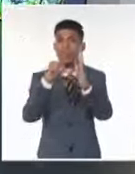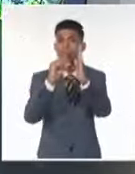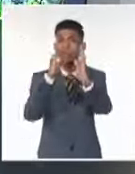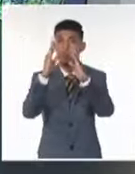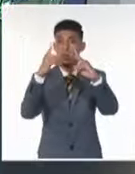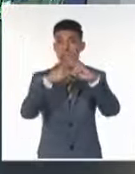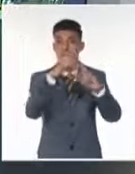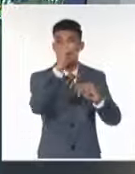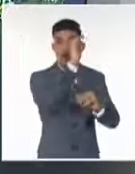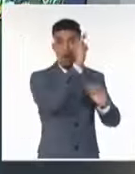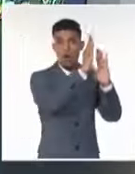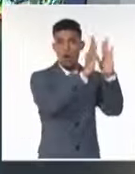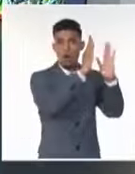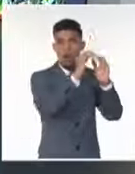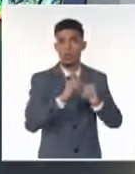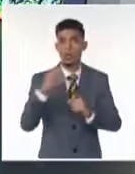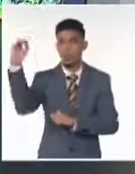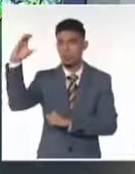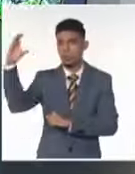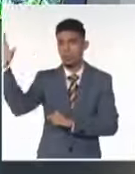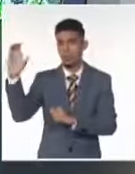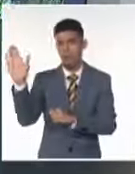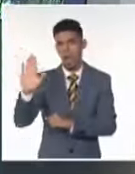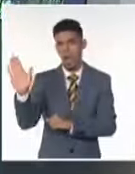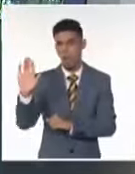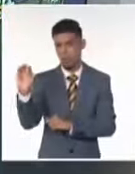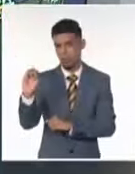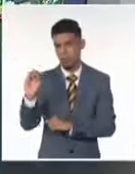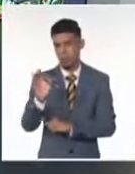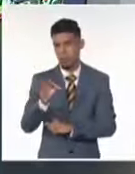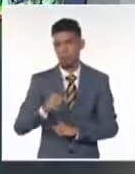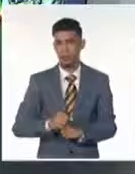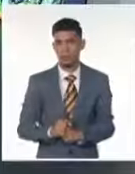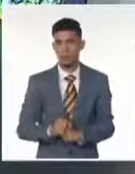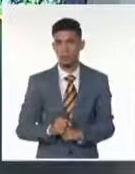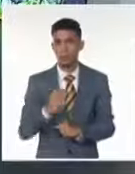del país, algo más aisladas en zonas de la parte occidental. Usted le desea una feliz noche y con